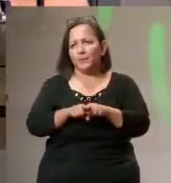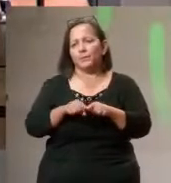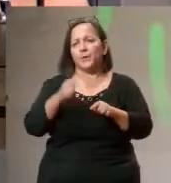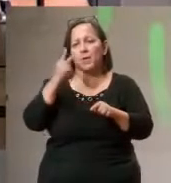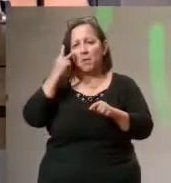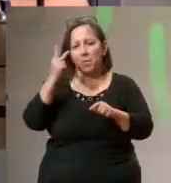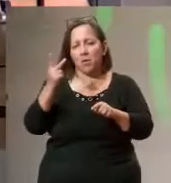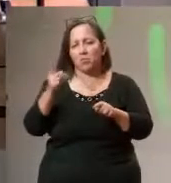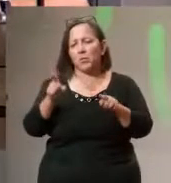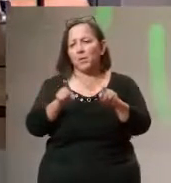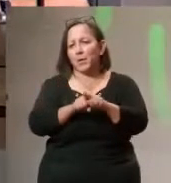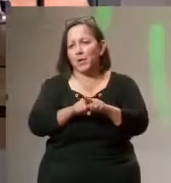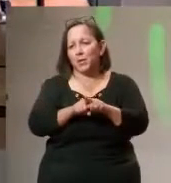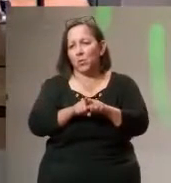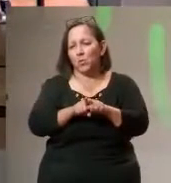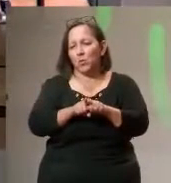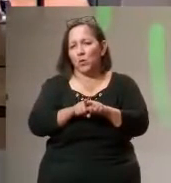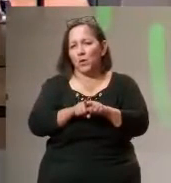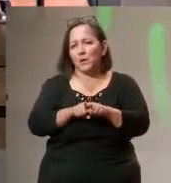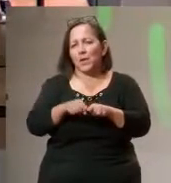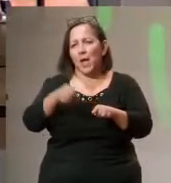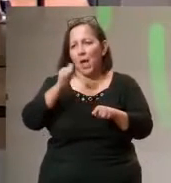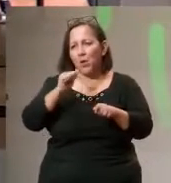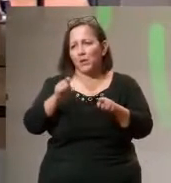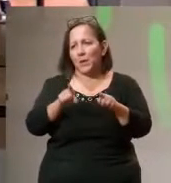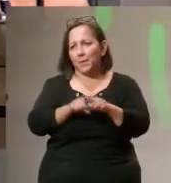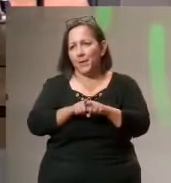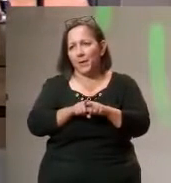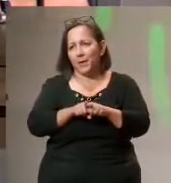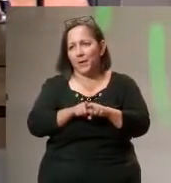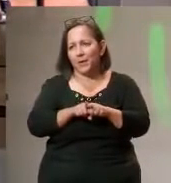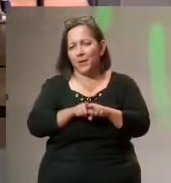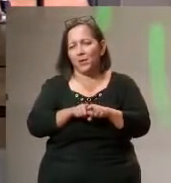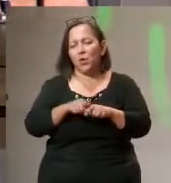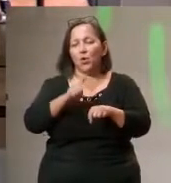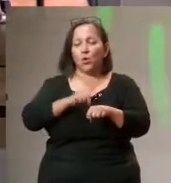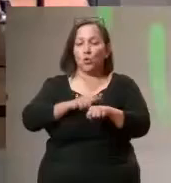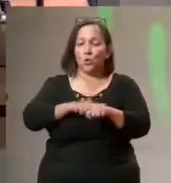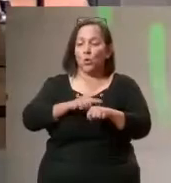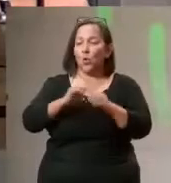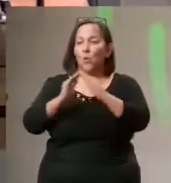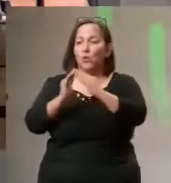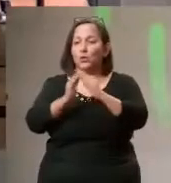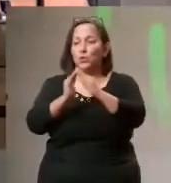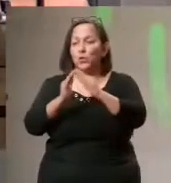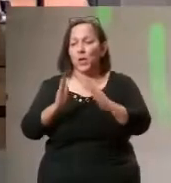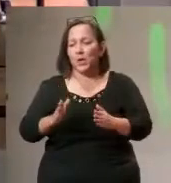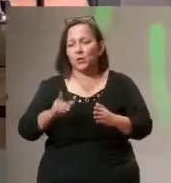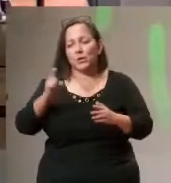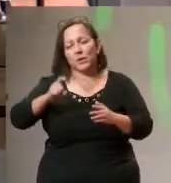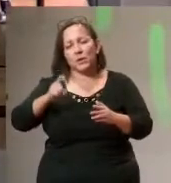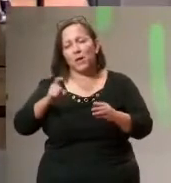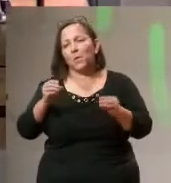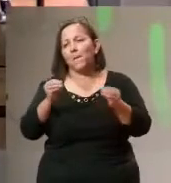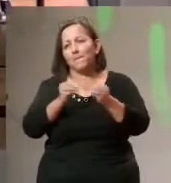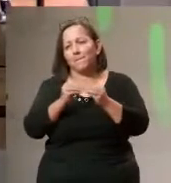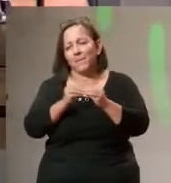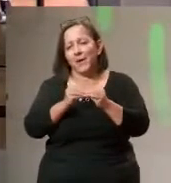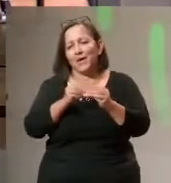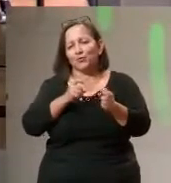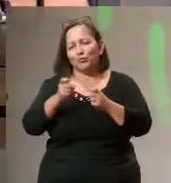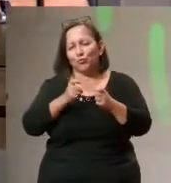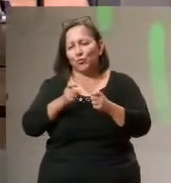siendo afectados positivamente por las descargas de las aguas de los tajos con el tiempo. Como ciudadanos, yo creo que hace falta un montón de manejo todavía de